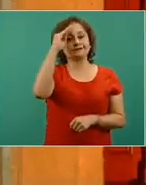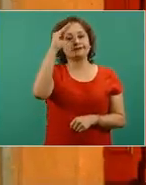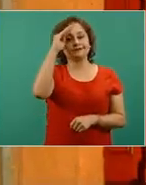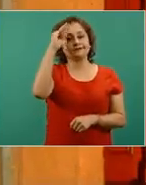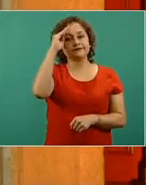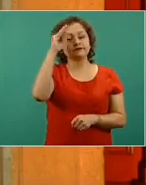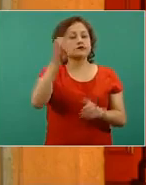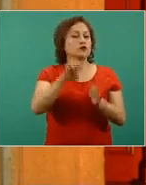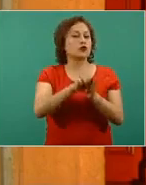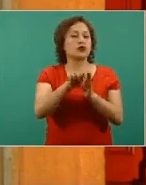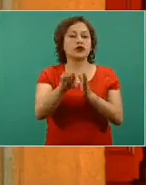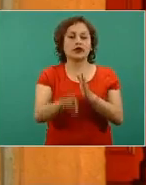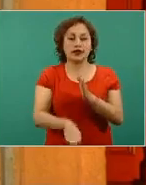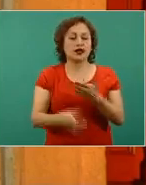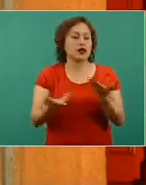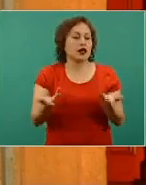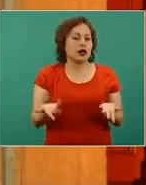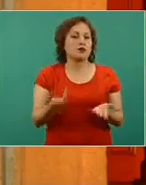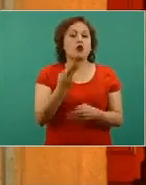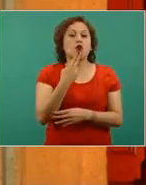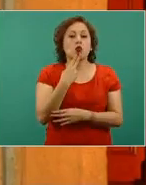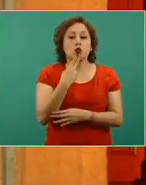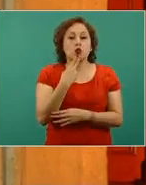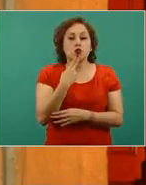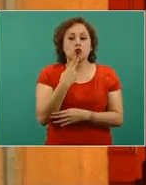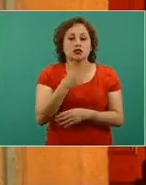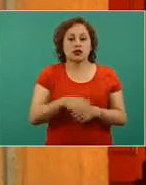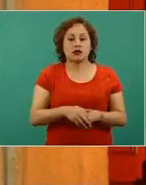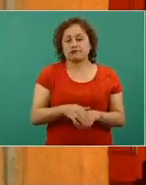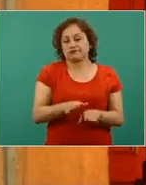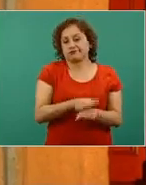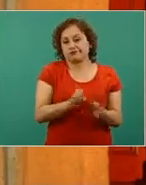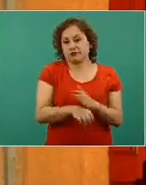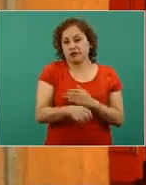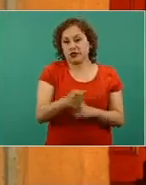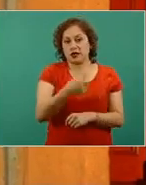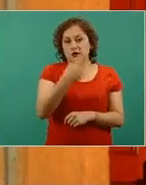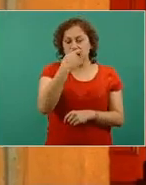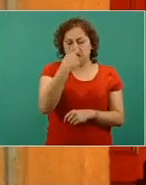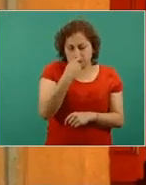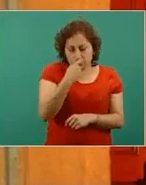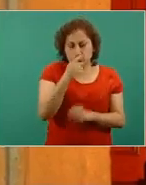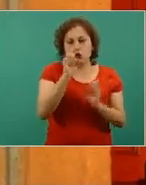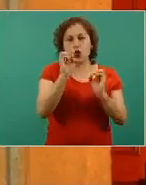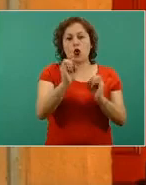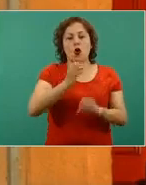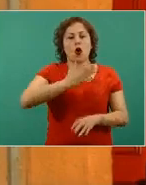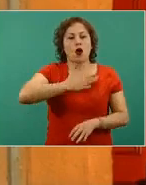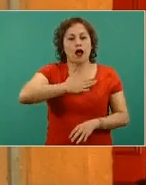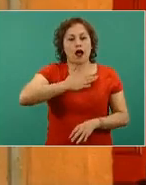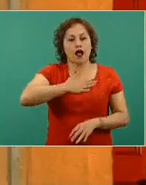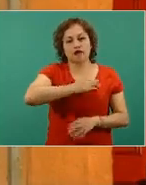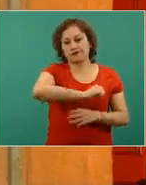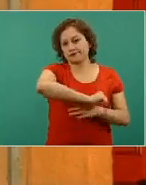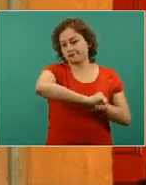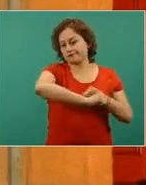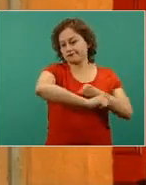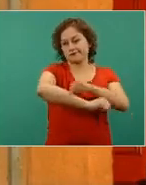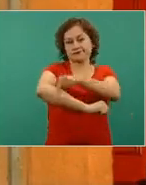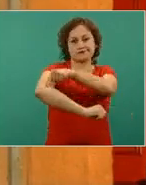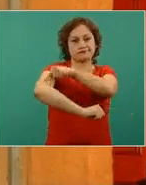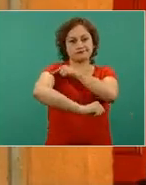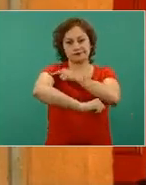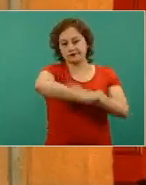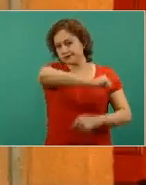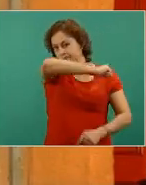etiqueta respiratoria, que son pues cuando se está estornudando o con tos, hay que cubrirse con la parte interna del